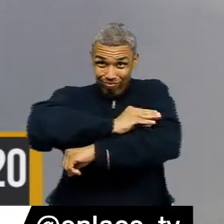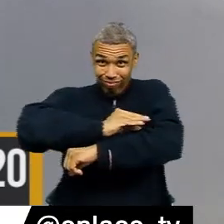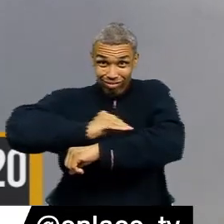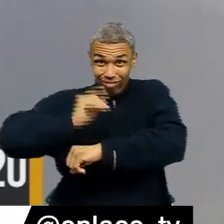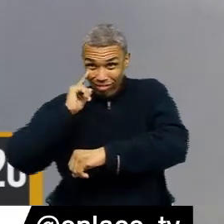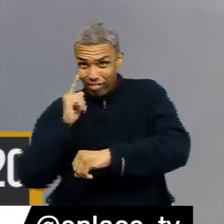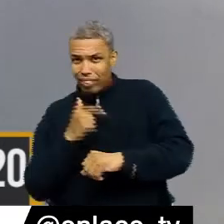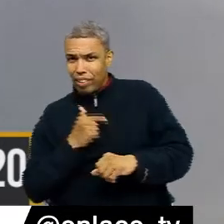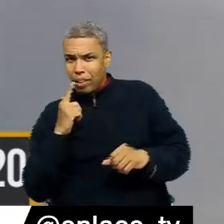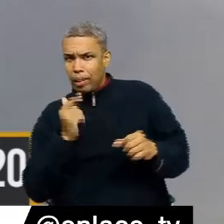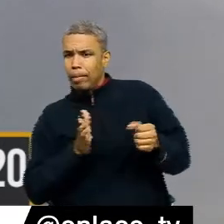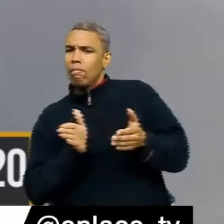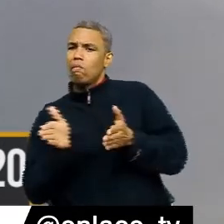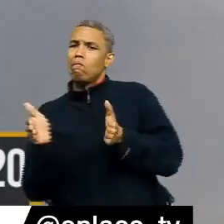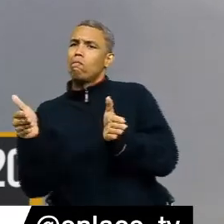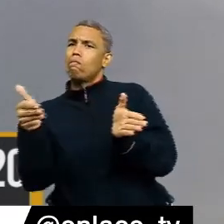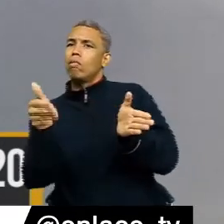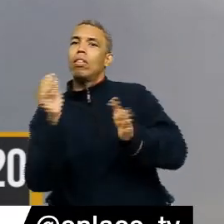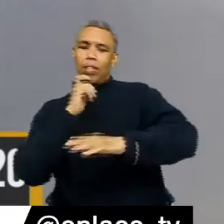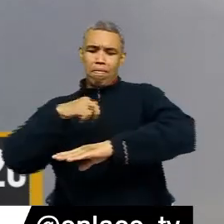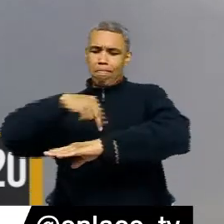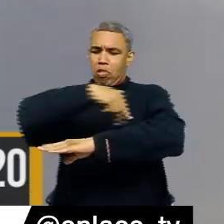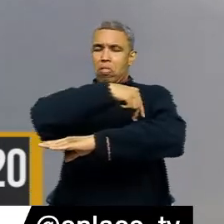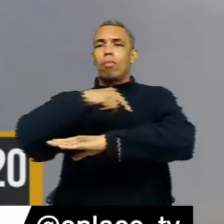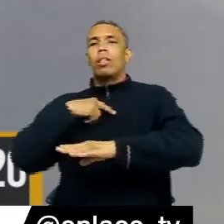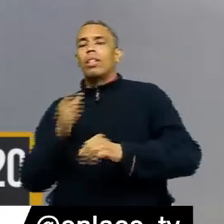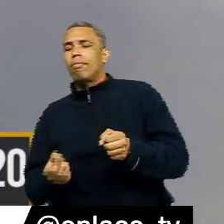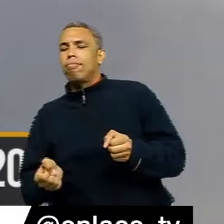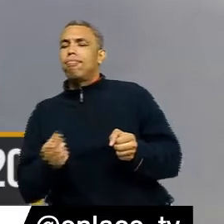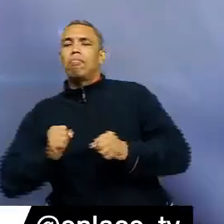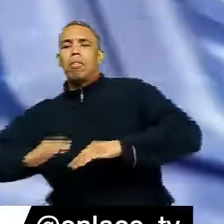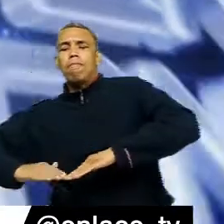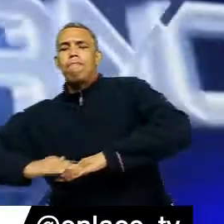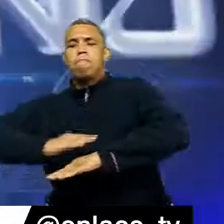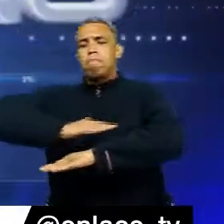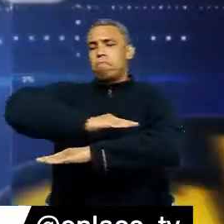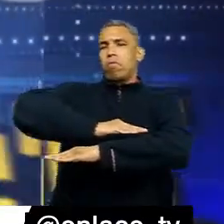Palmar, deja el vehículo en el andén obstaculizando el paso de peatones.